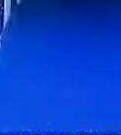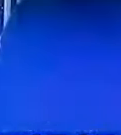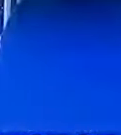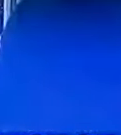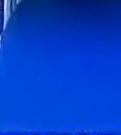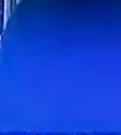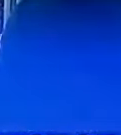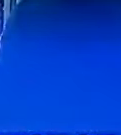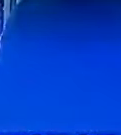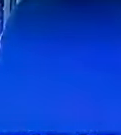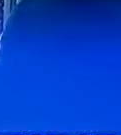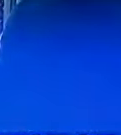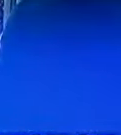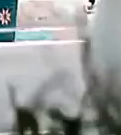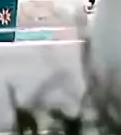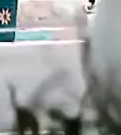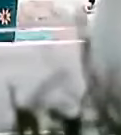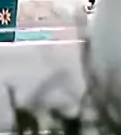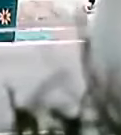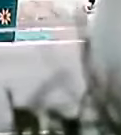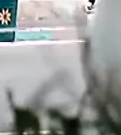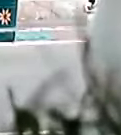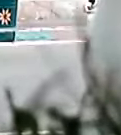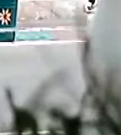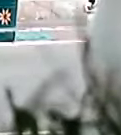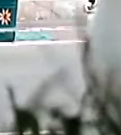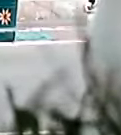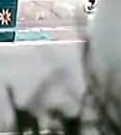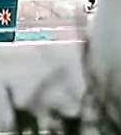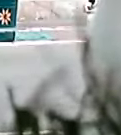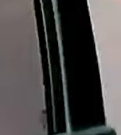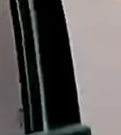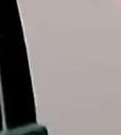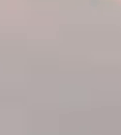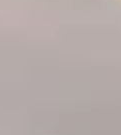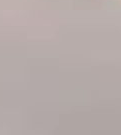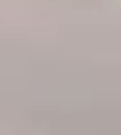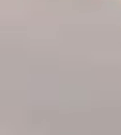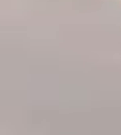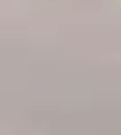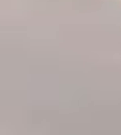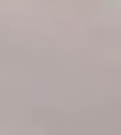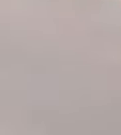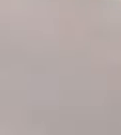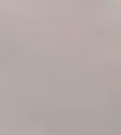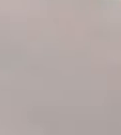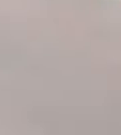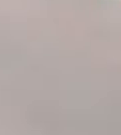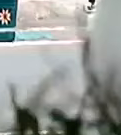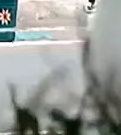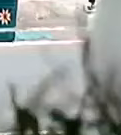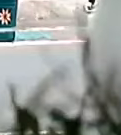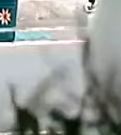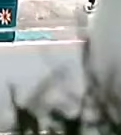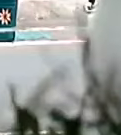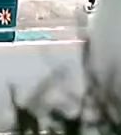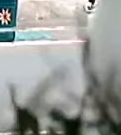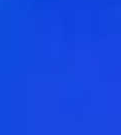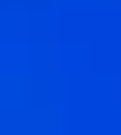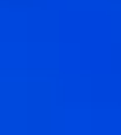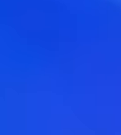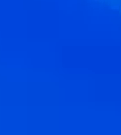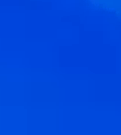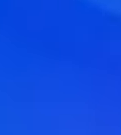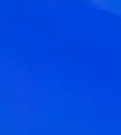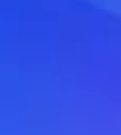en la cajuela o los asientos traseros y observar que todas las partes mecánicas del auto estén en perfecto estado.